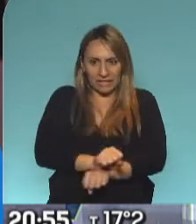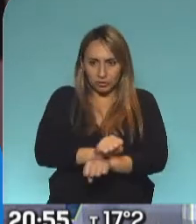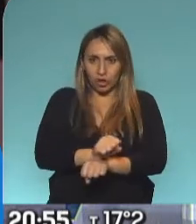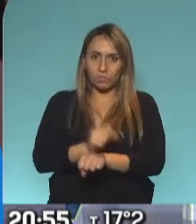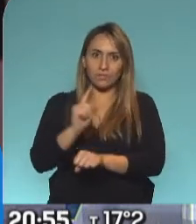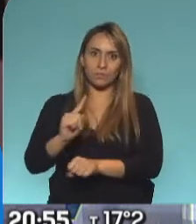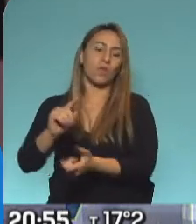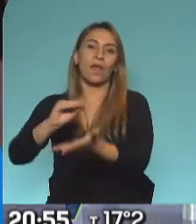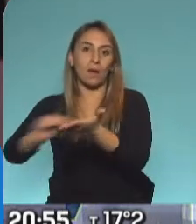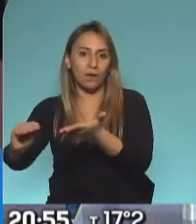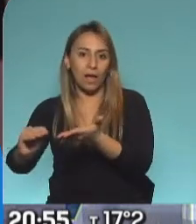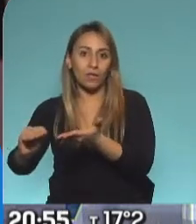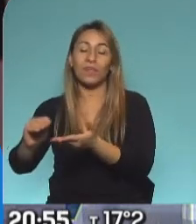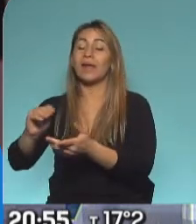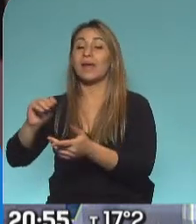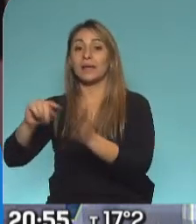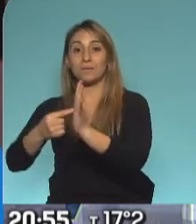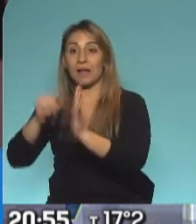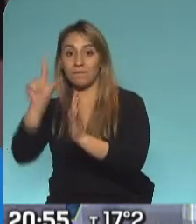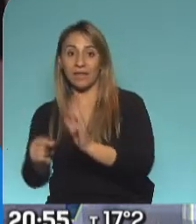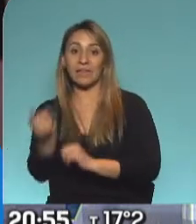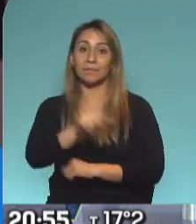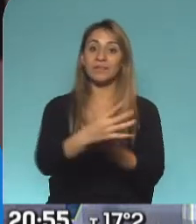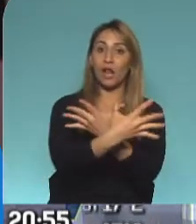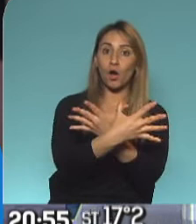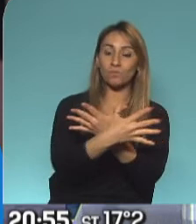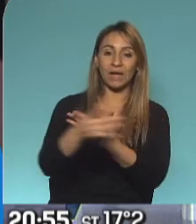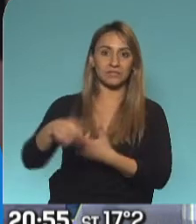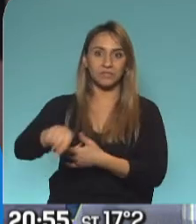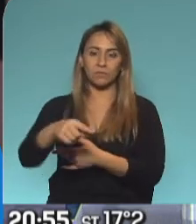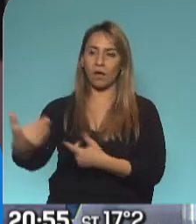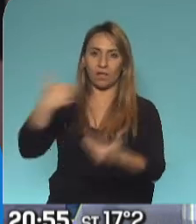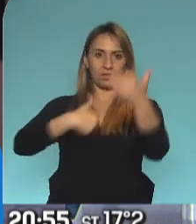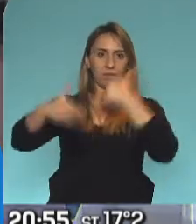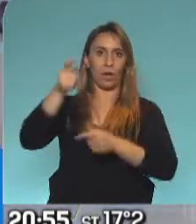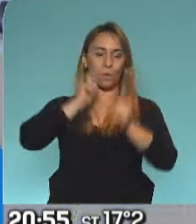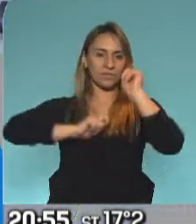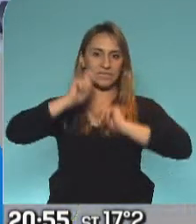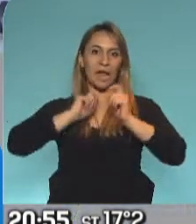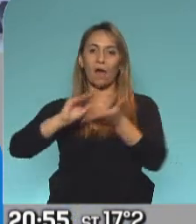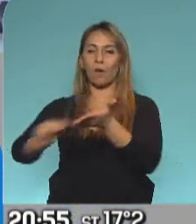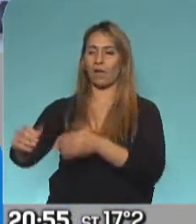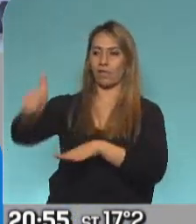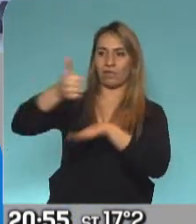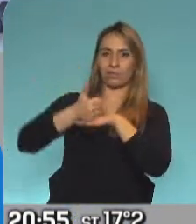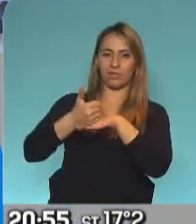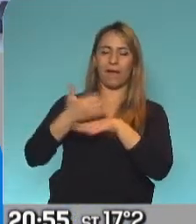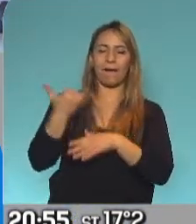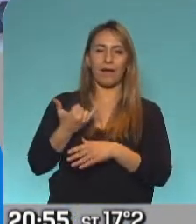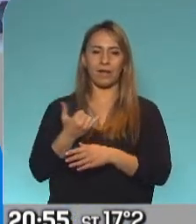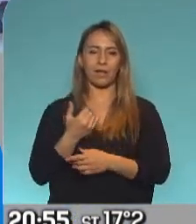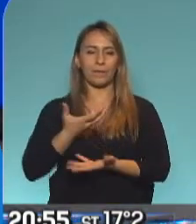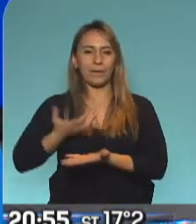y el de lomas de zamora ya son querellantes en la causa sospecha de cada vez que iba a visitarlo un abogado los estaban escuchando y